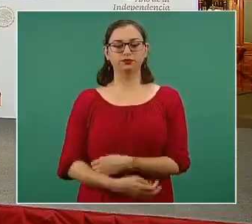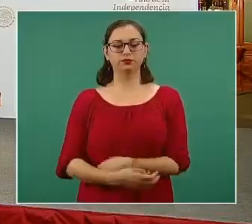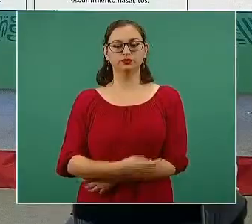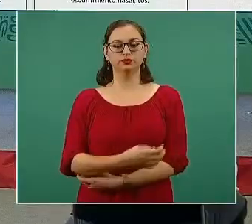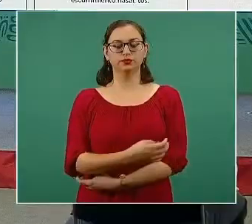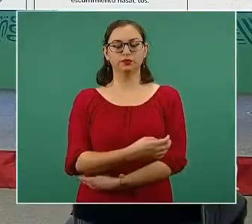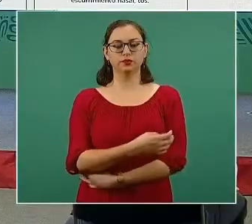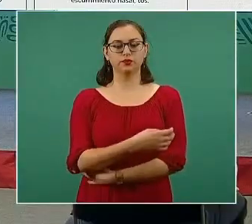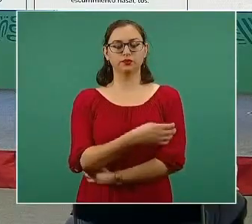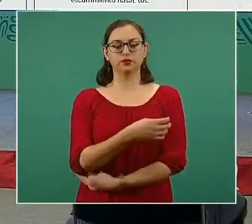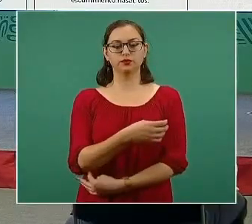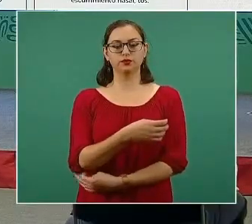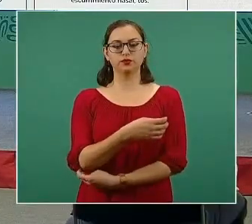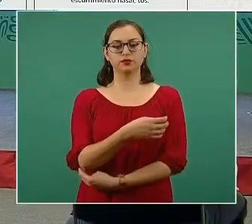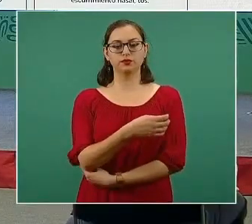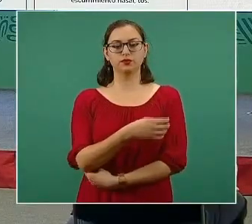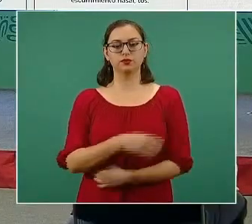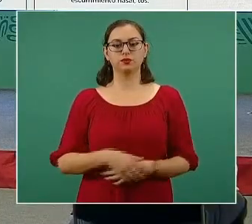comentado aquí,